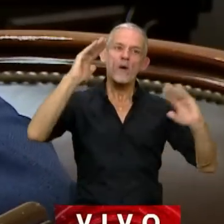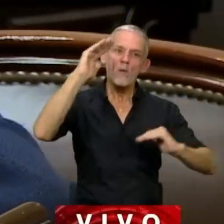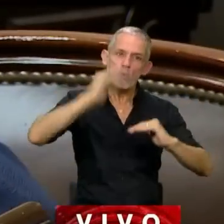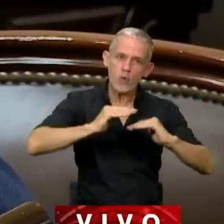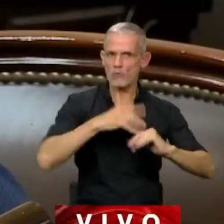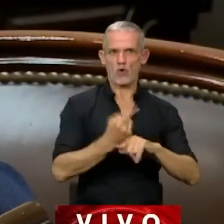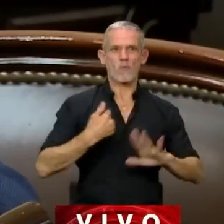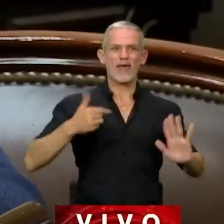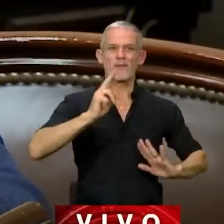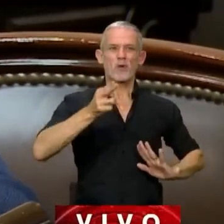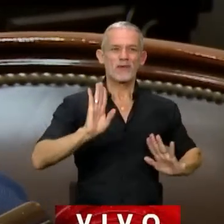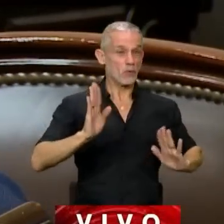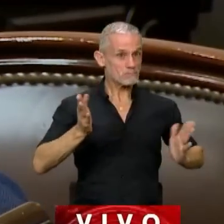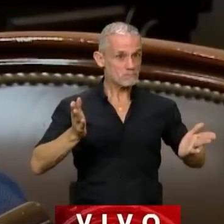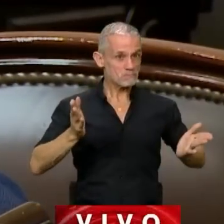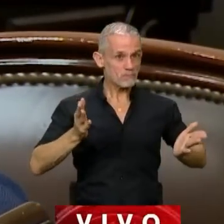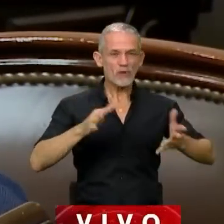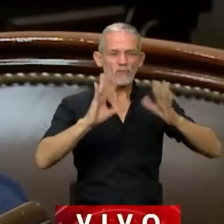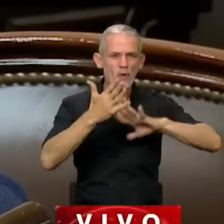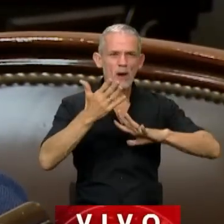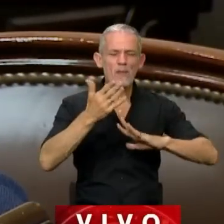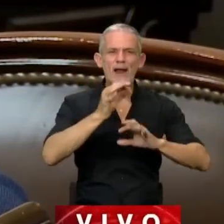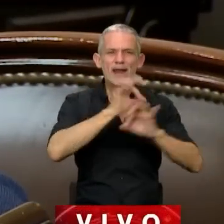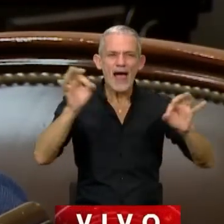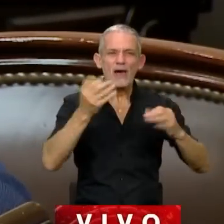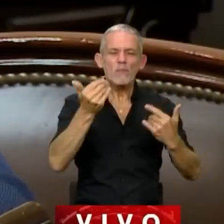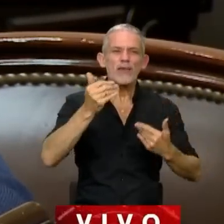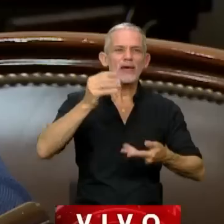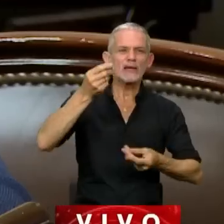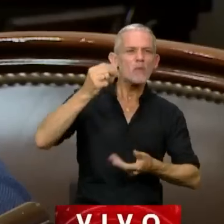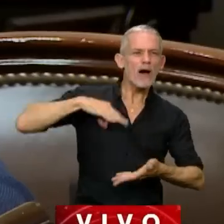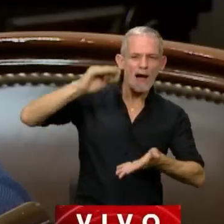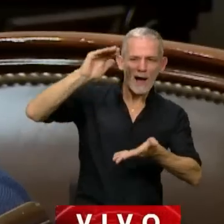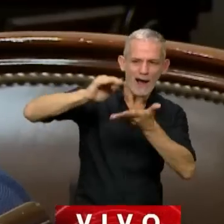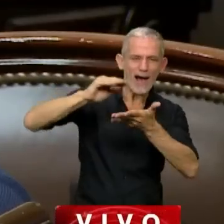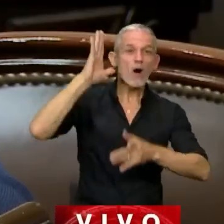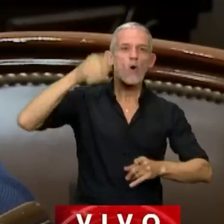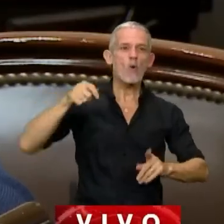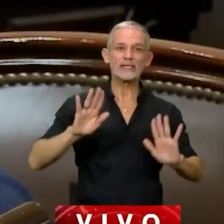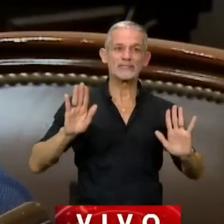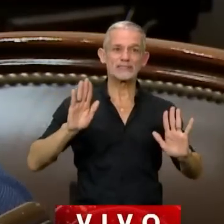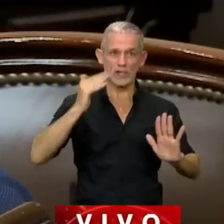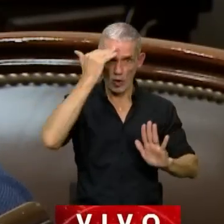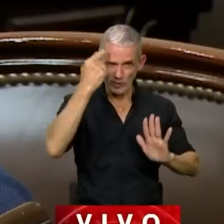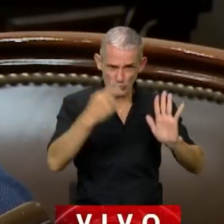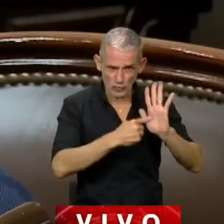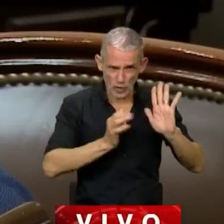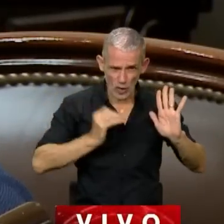disminuida de manera alguna. De manera alguna.